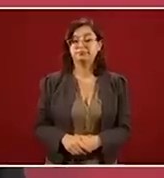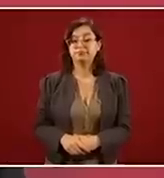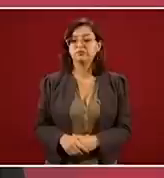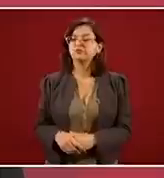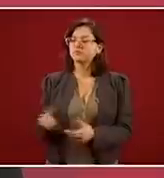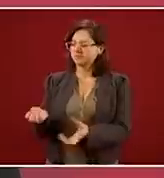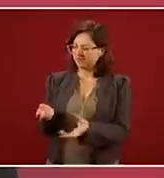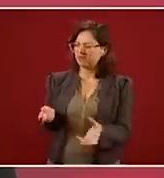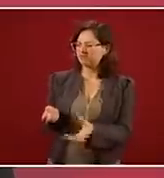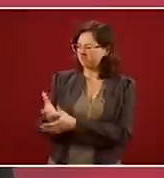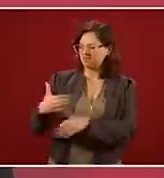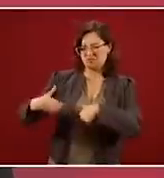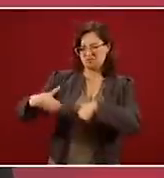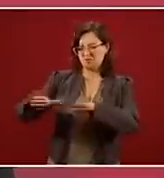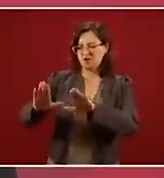Pero estos